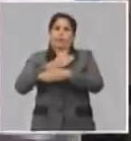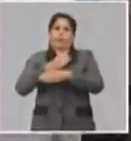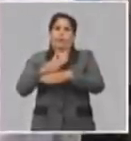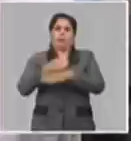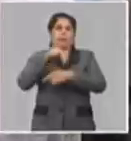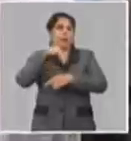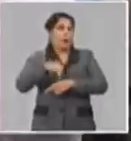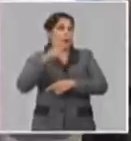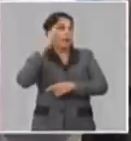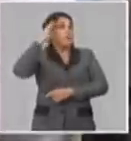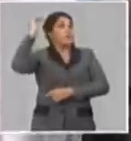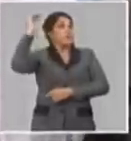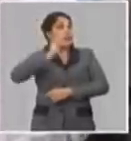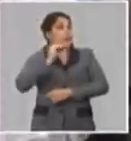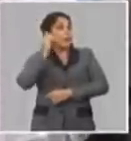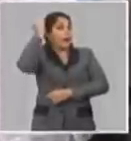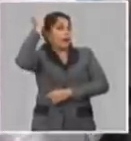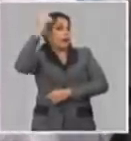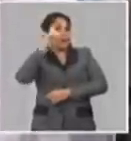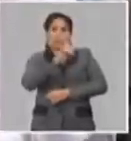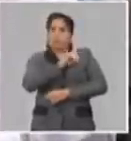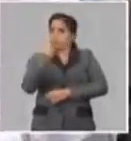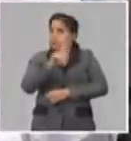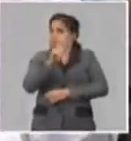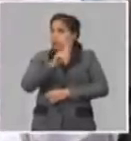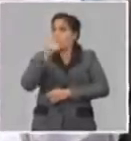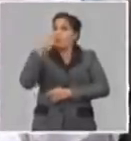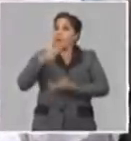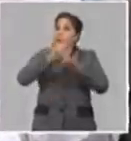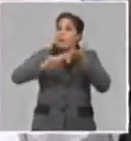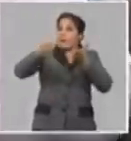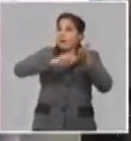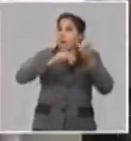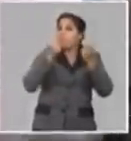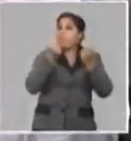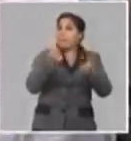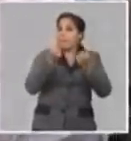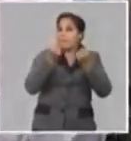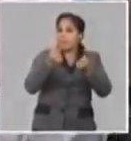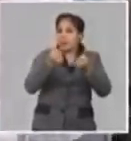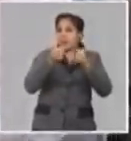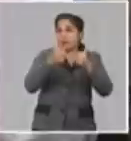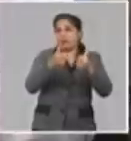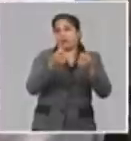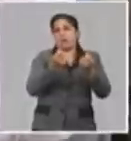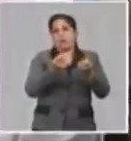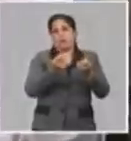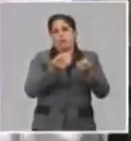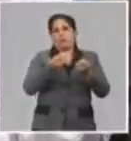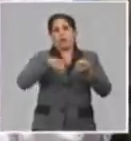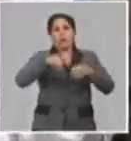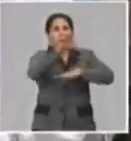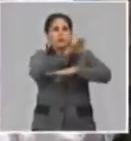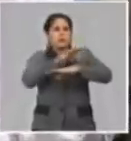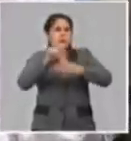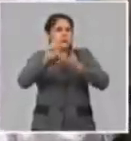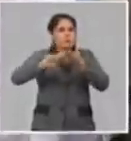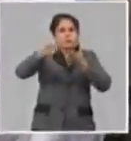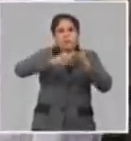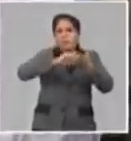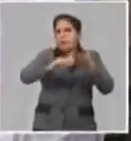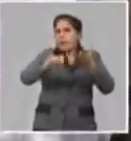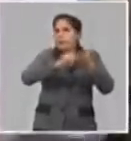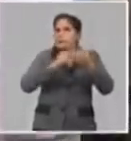que nos conduzca sin improvisaciones. O sea, hay que diseñar, y en eso hemos estado trabajando,